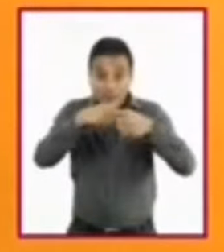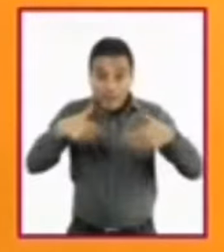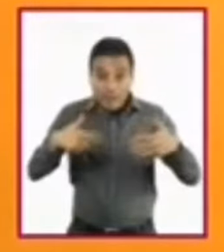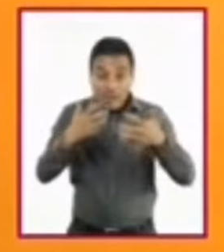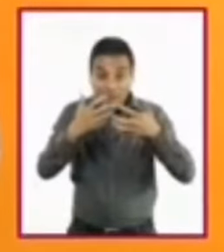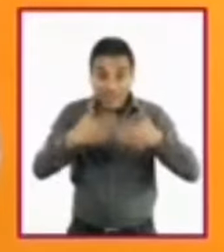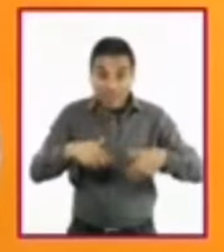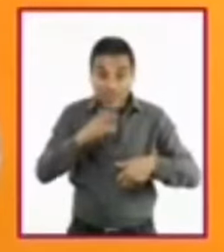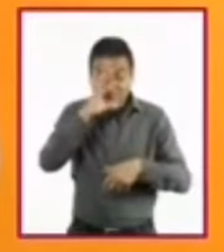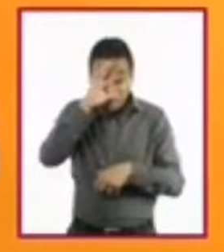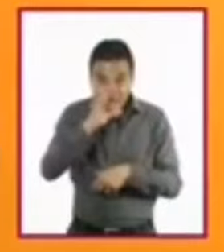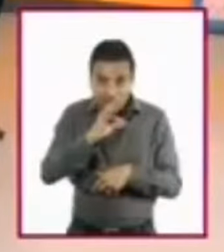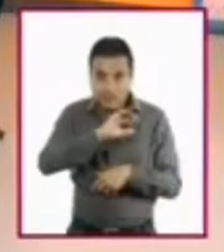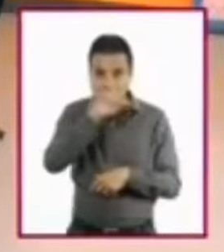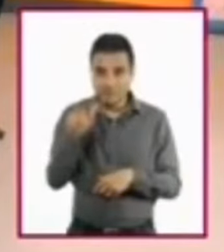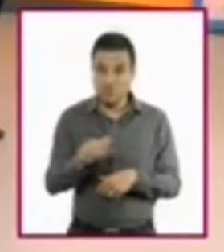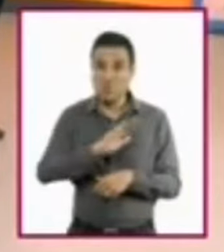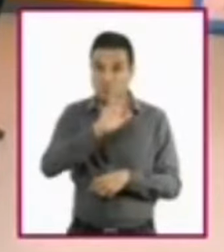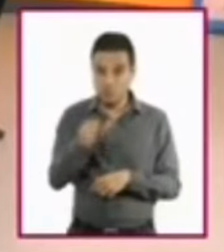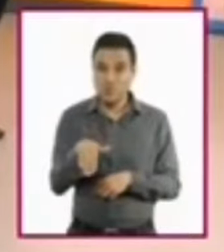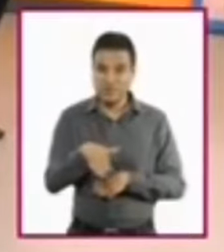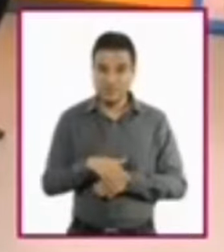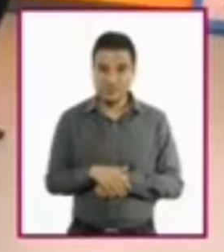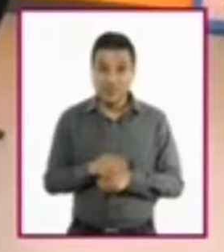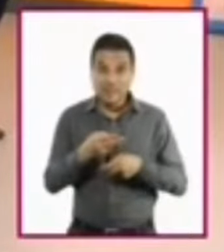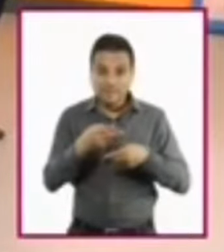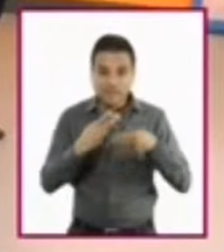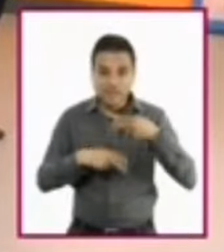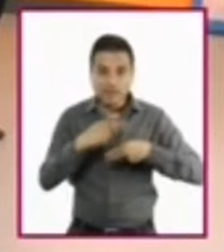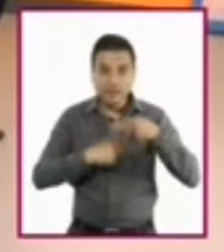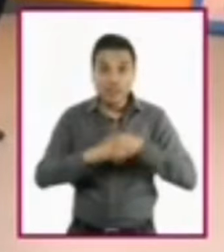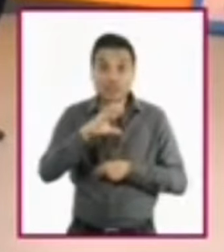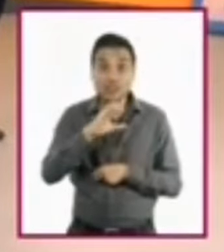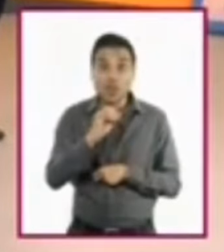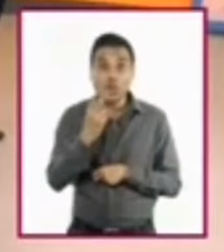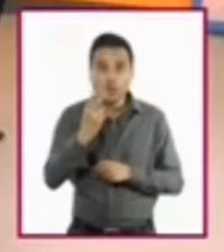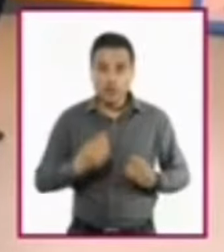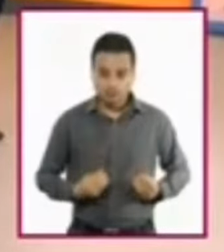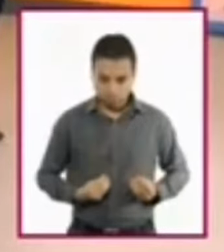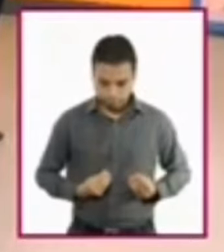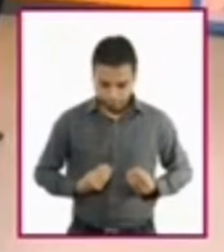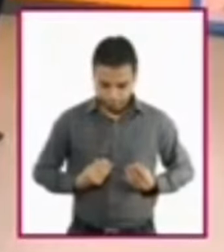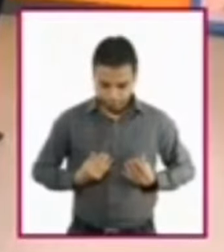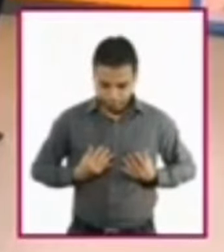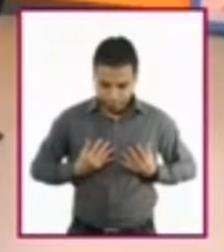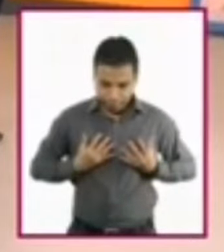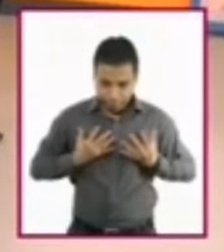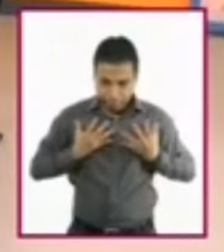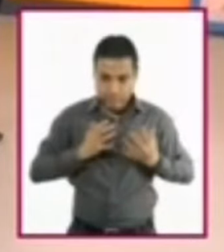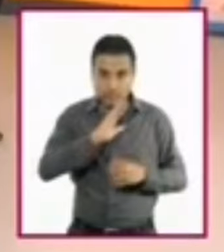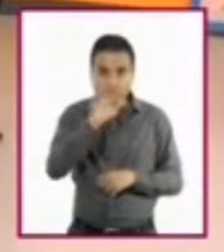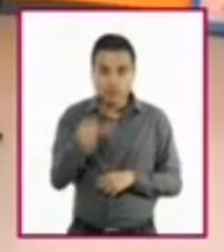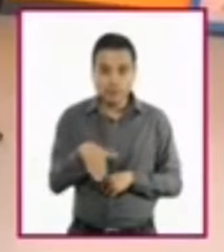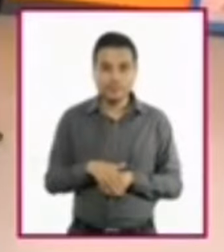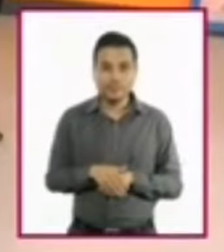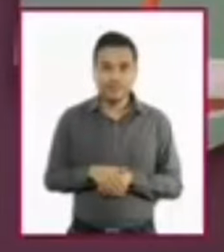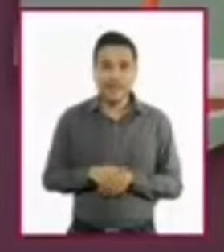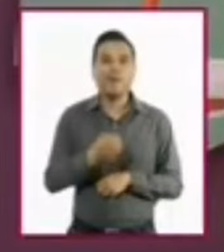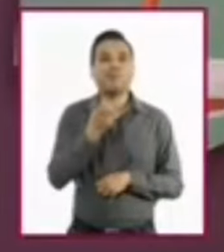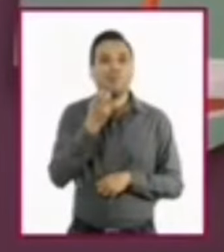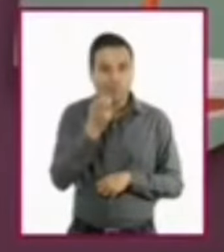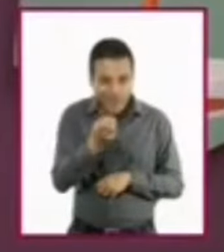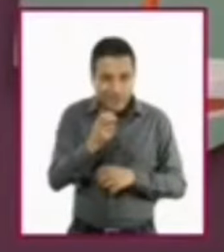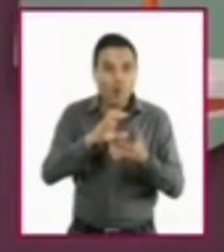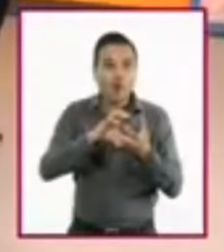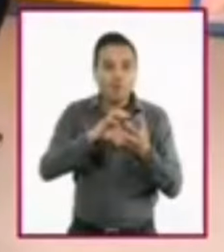acumulación de dióxido de carbono. Esto que acabamos de decir argumenta por qué seleccionamos a la molécula de oxígeno